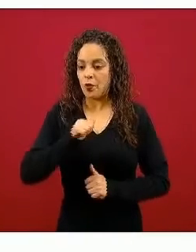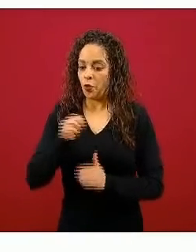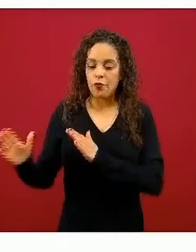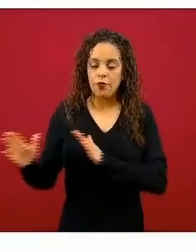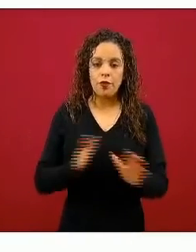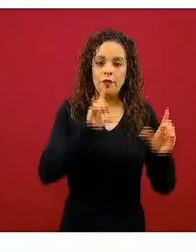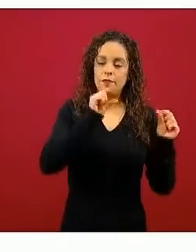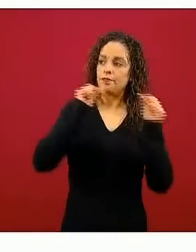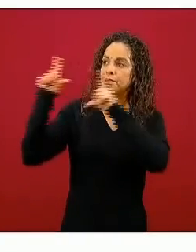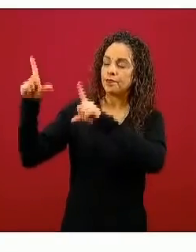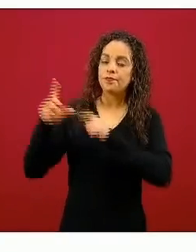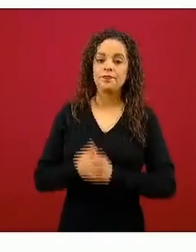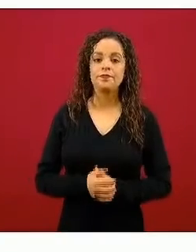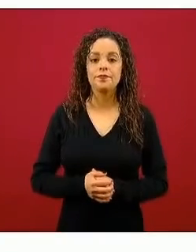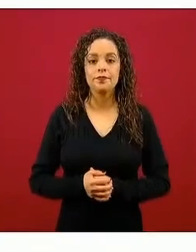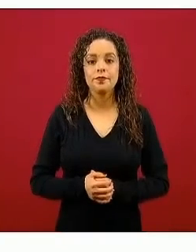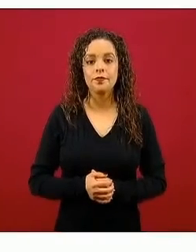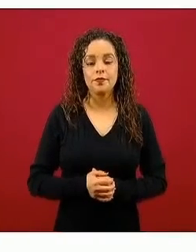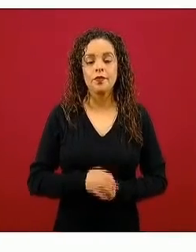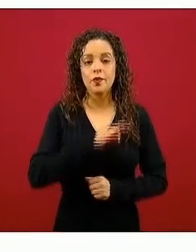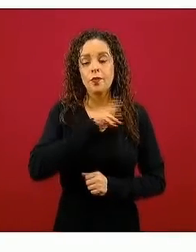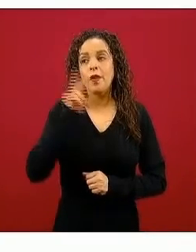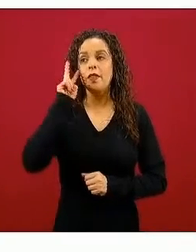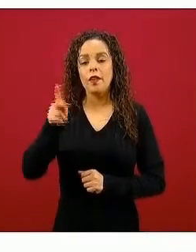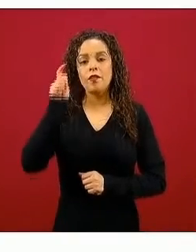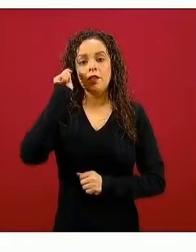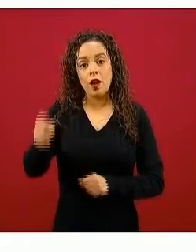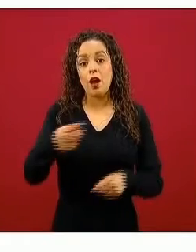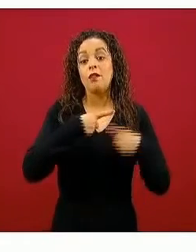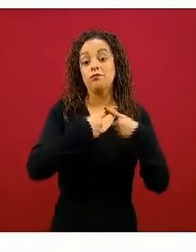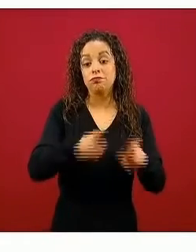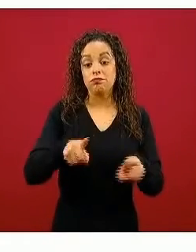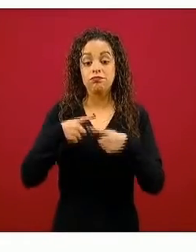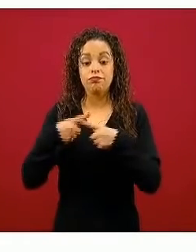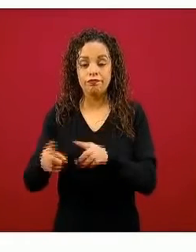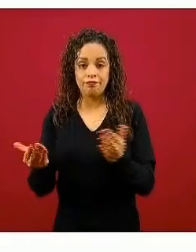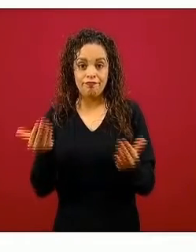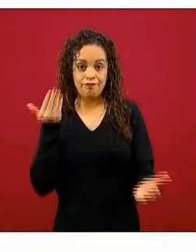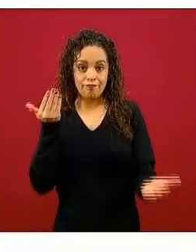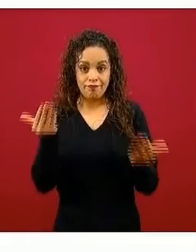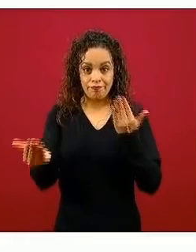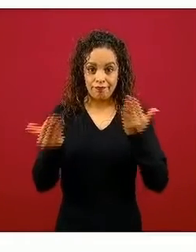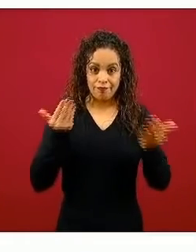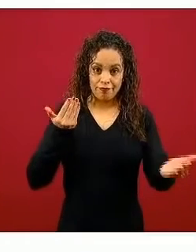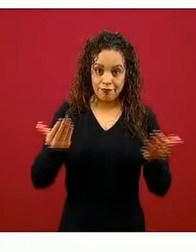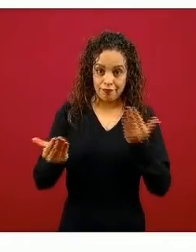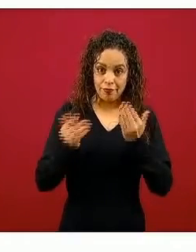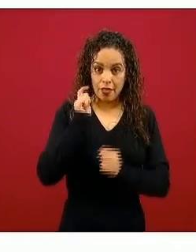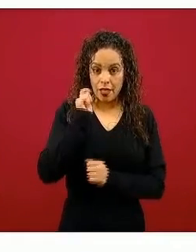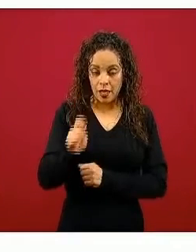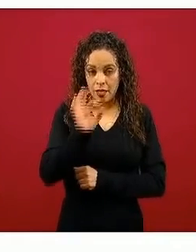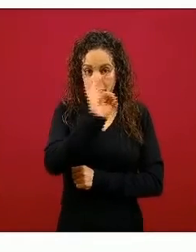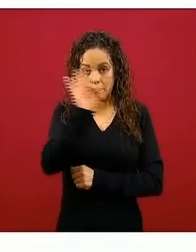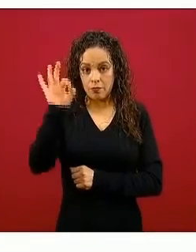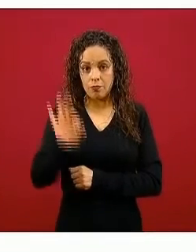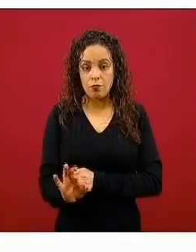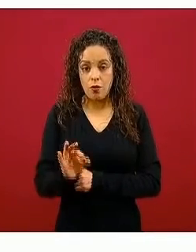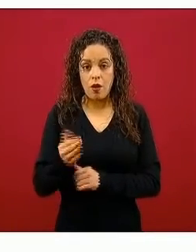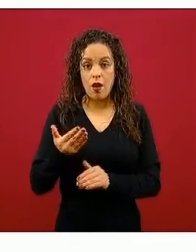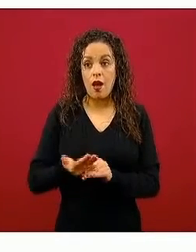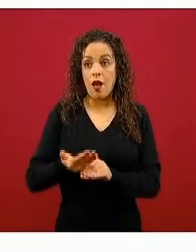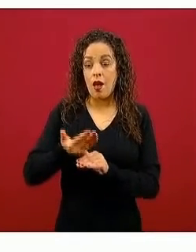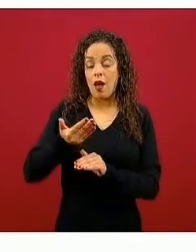diapositiva. Aquí vemos precisamente esa diferencia en proporción en relación a la tasa de incidencia actual y cómo estaba